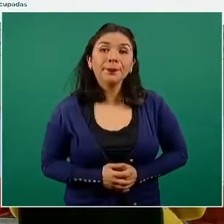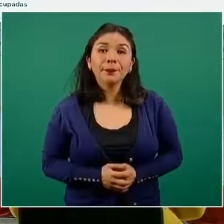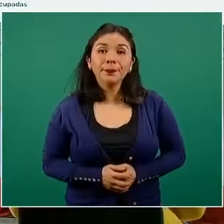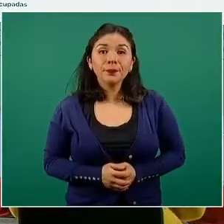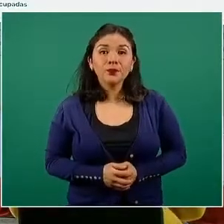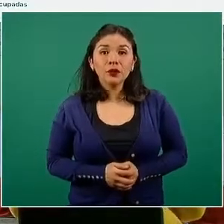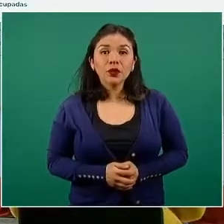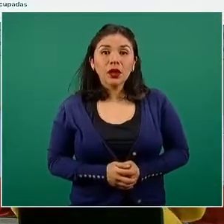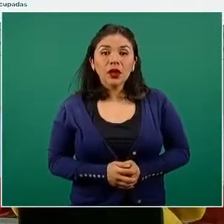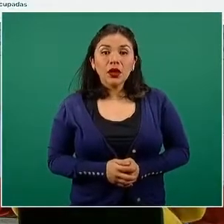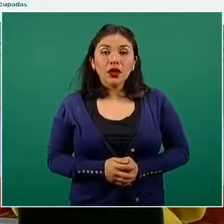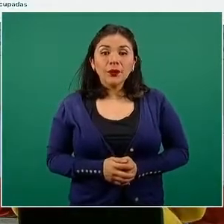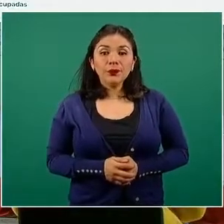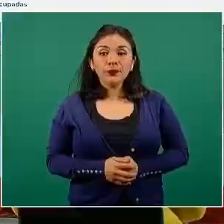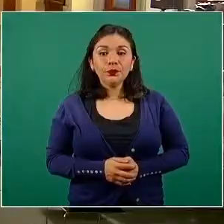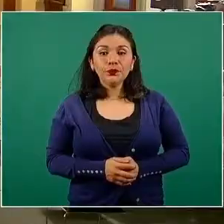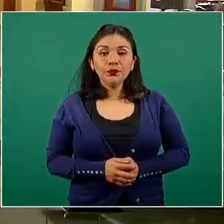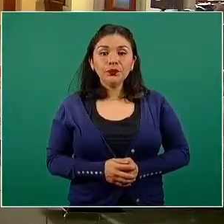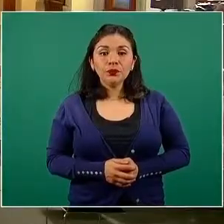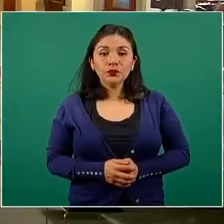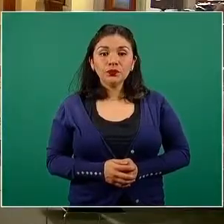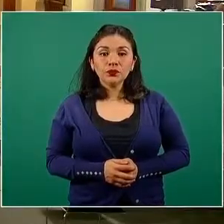favor.